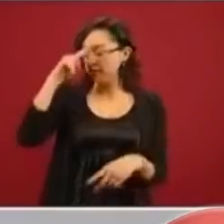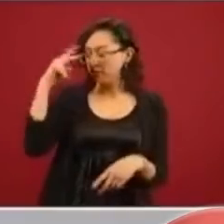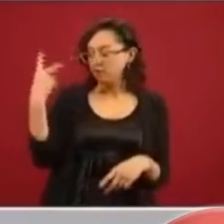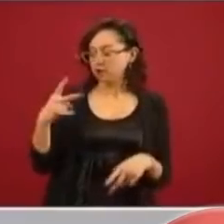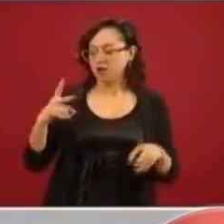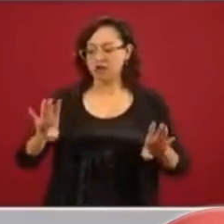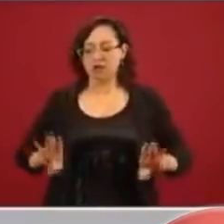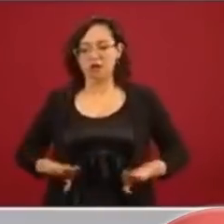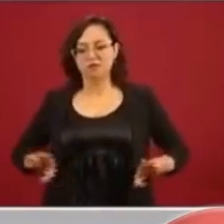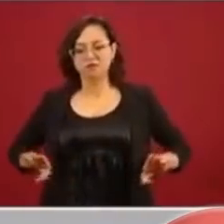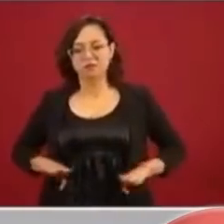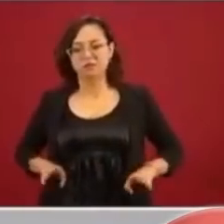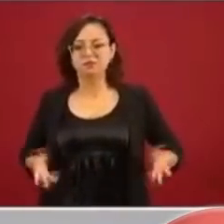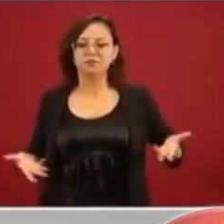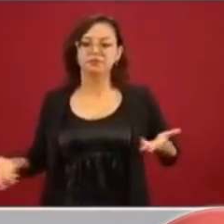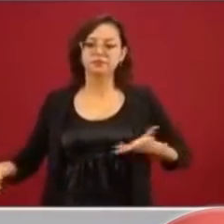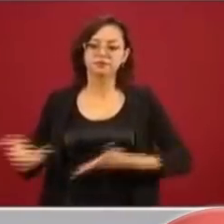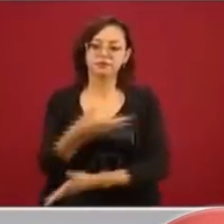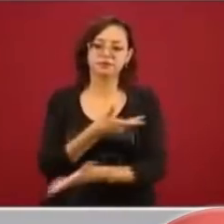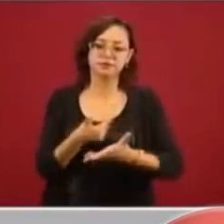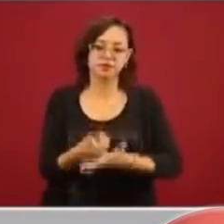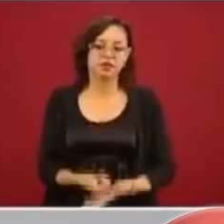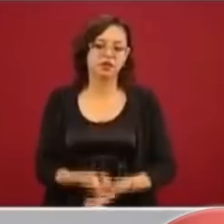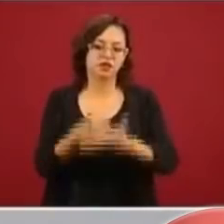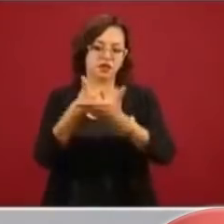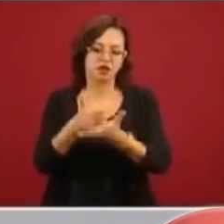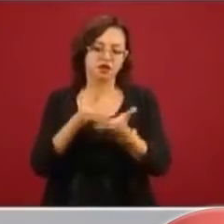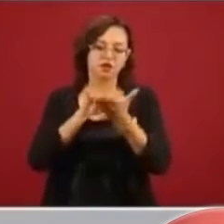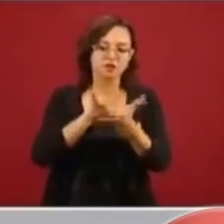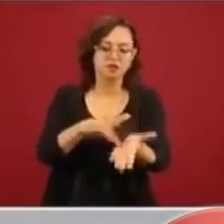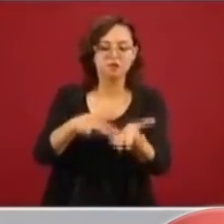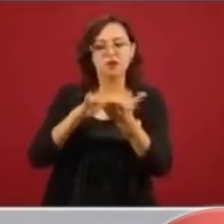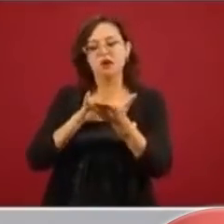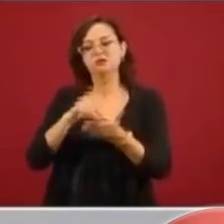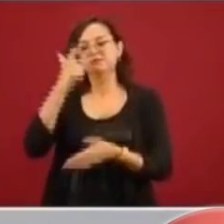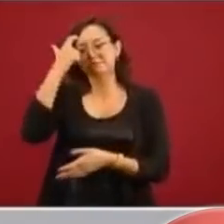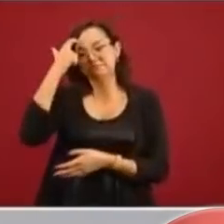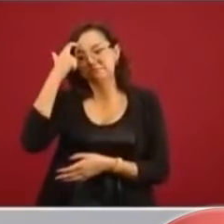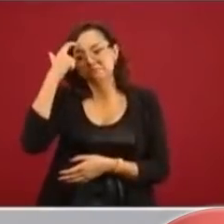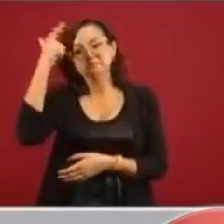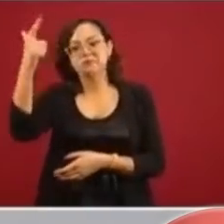la calidad y las características del mexicano, con ingenio.